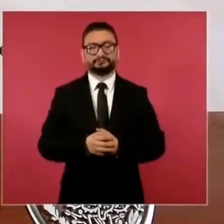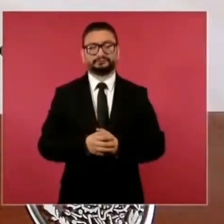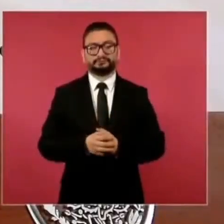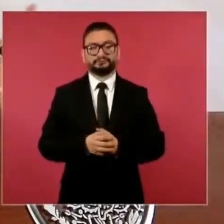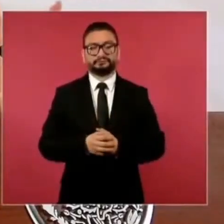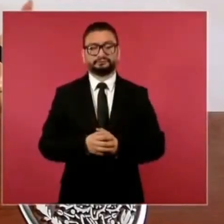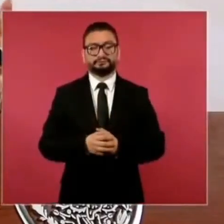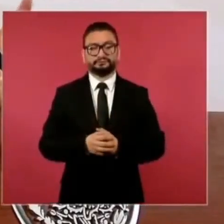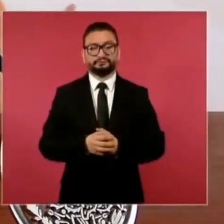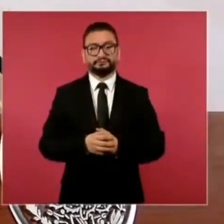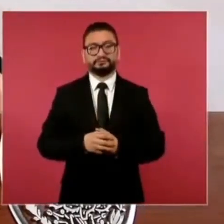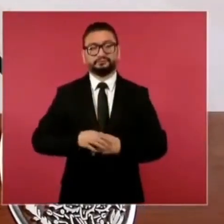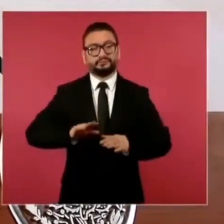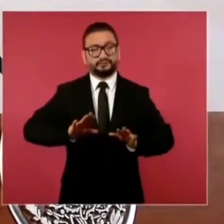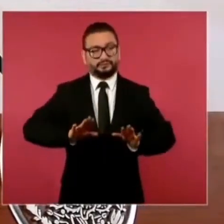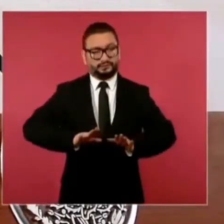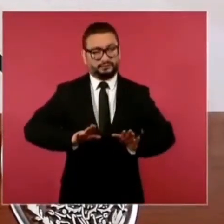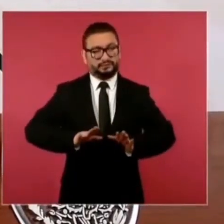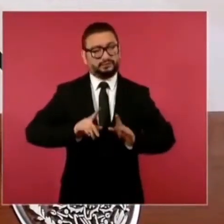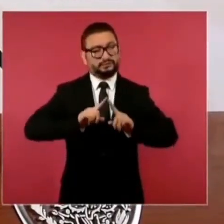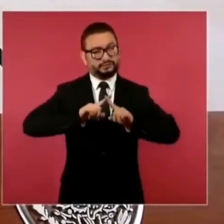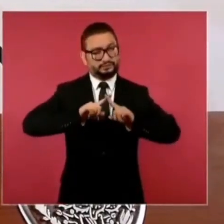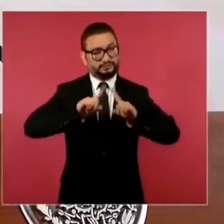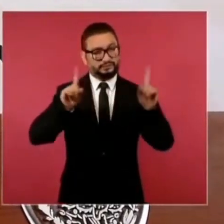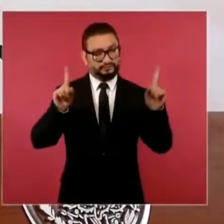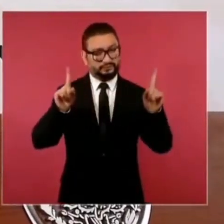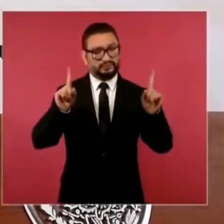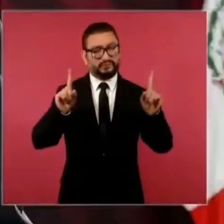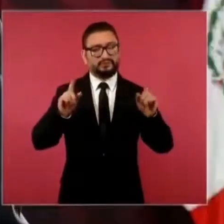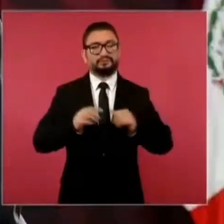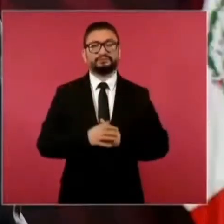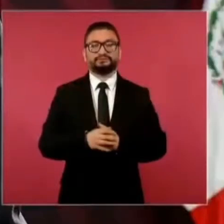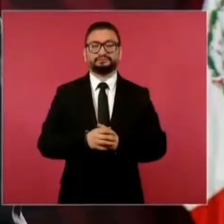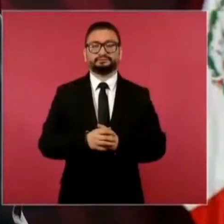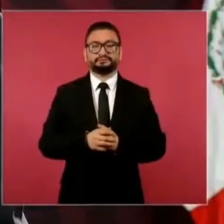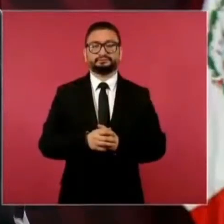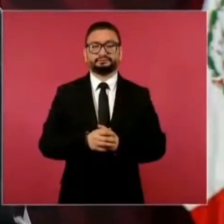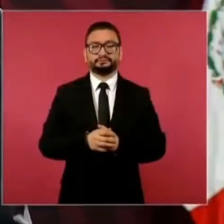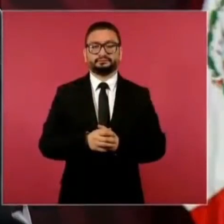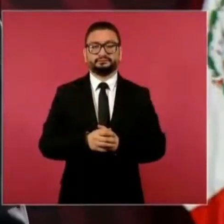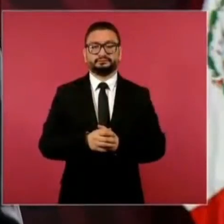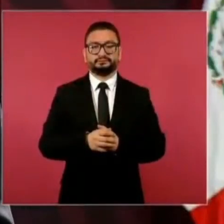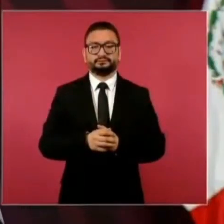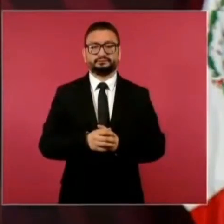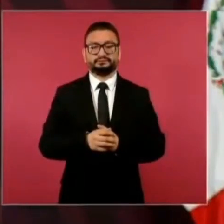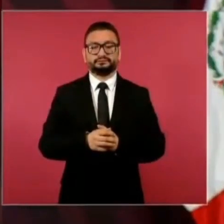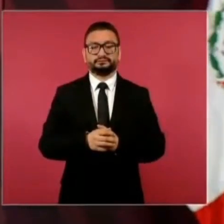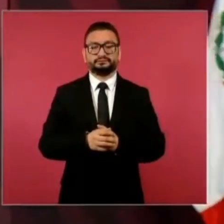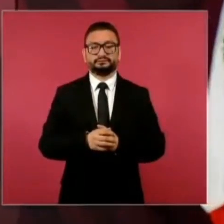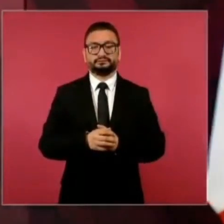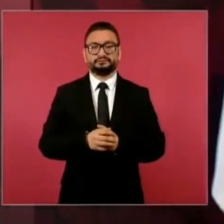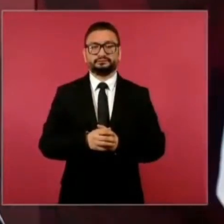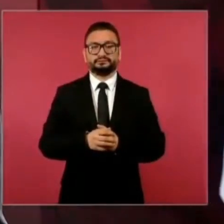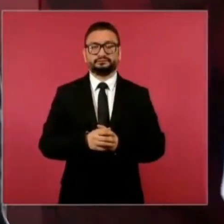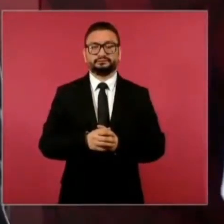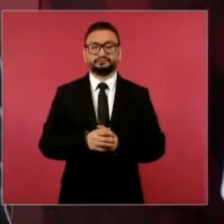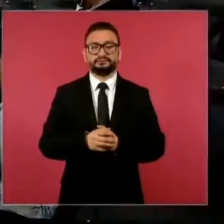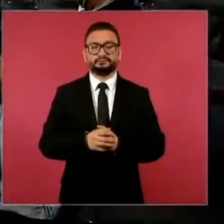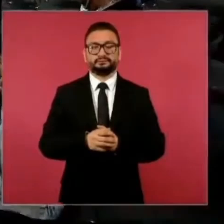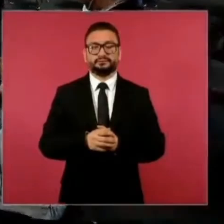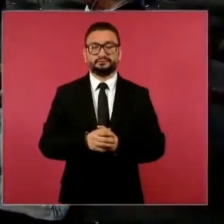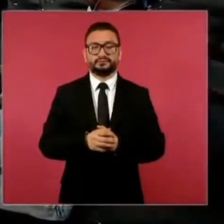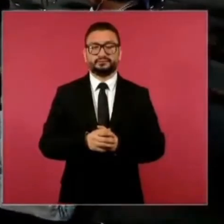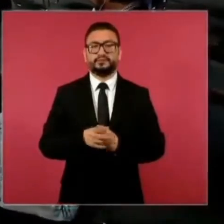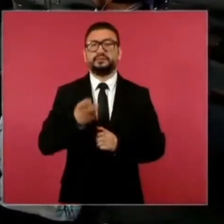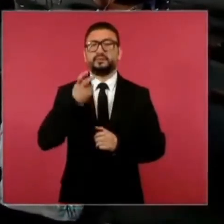había una actitud distinta, ¿no? Y fue cuando se aprobó con mayoría calificada